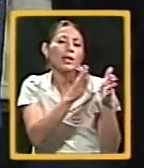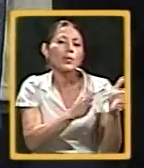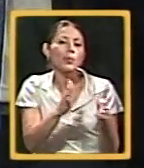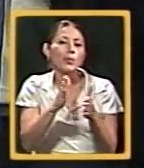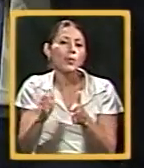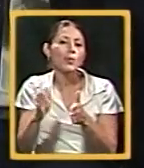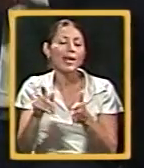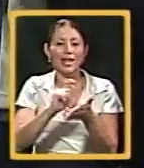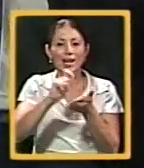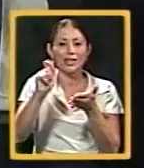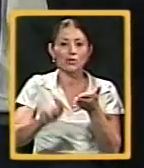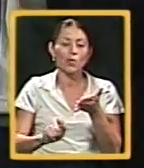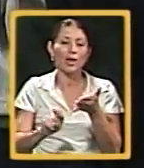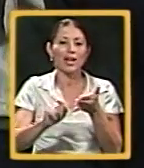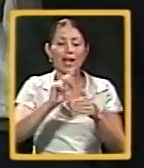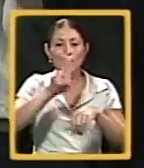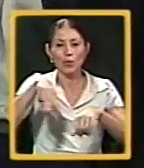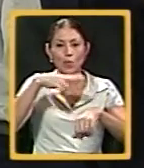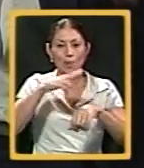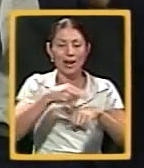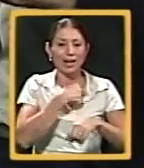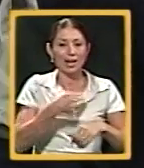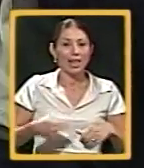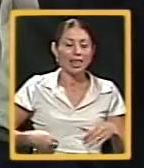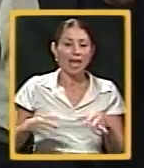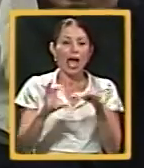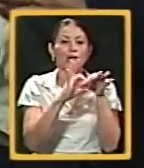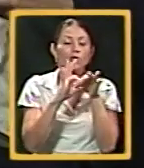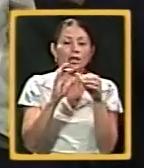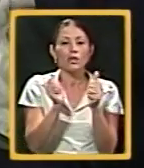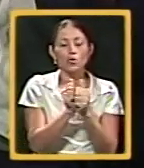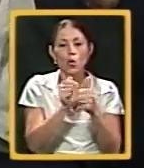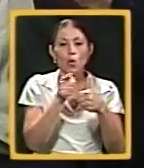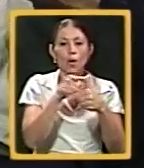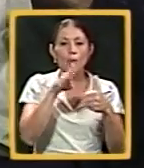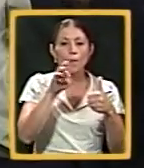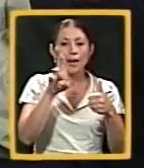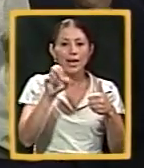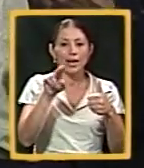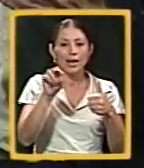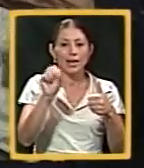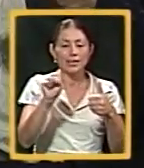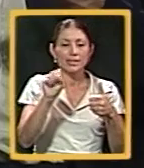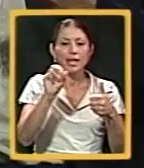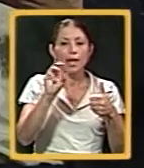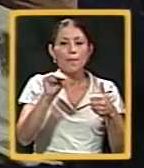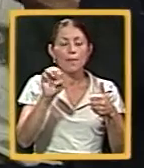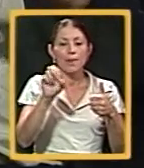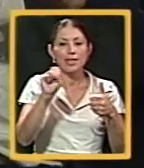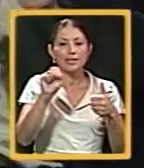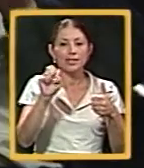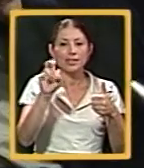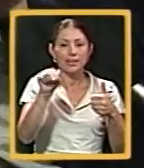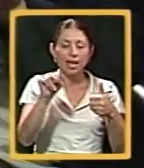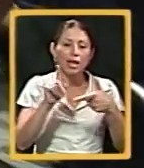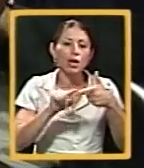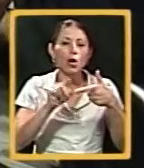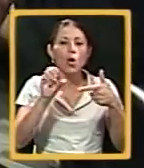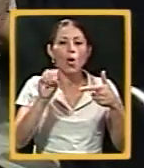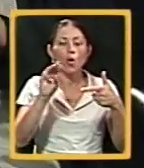Heredia. Así es. Asociados con Brenes Mesén, con Omar Dengo, y entonces